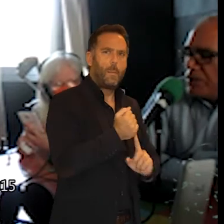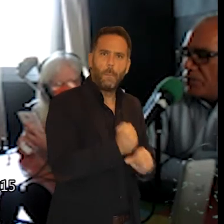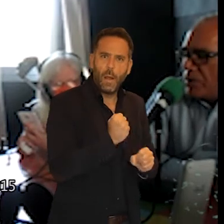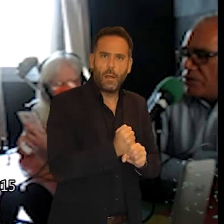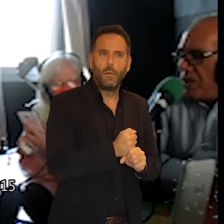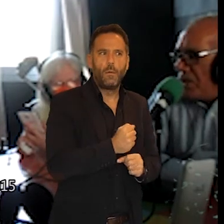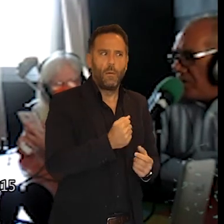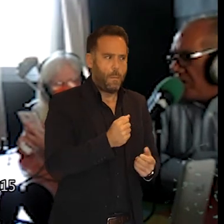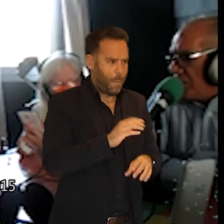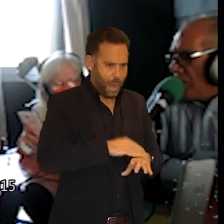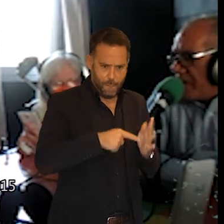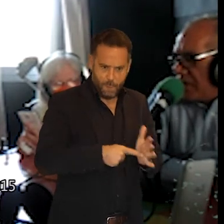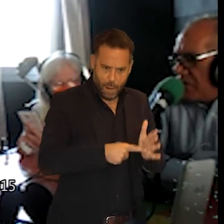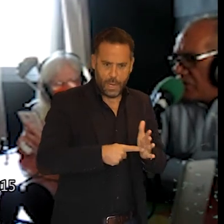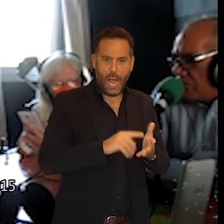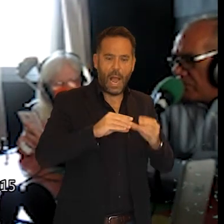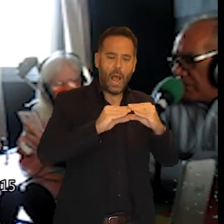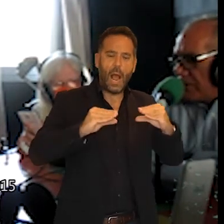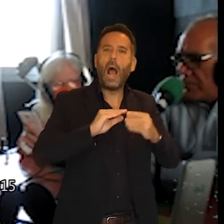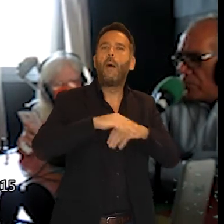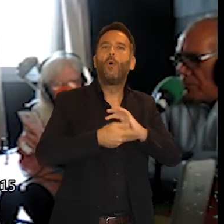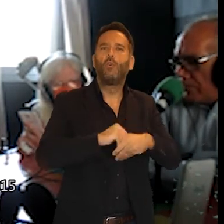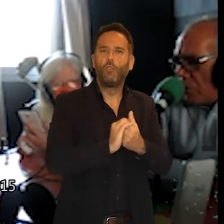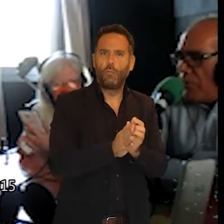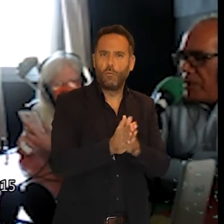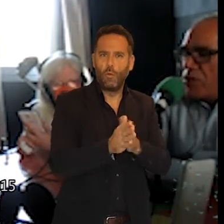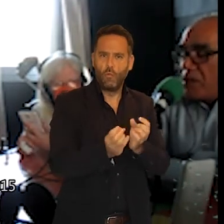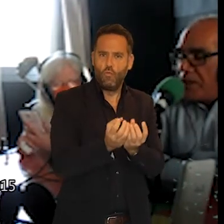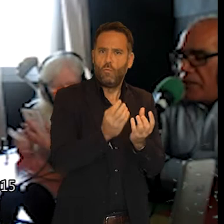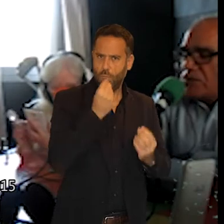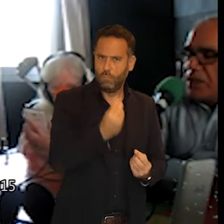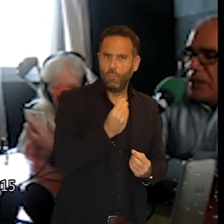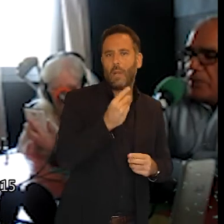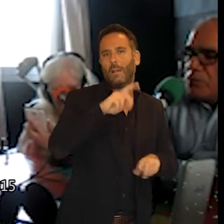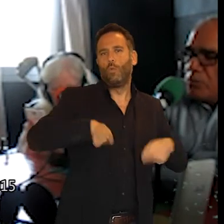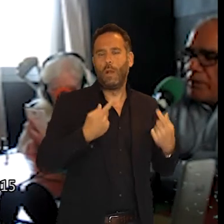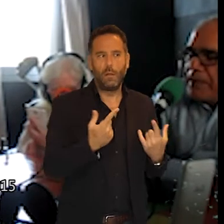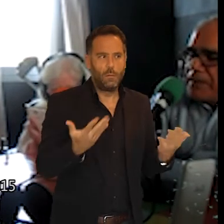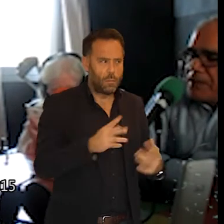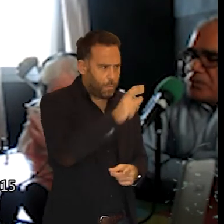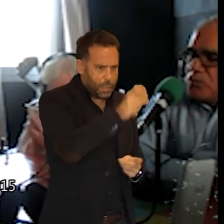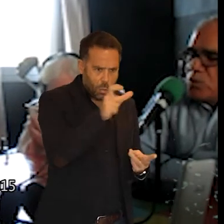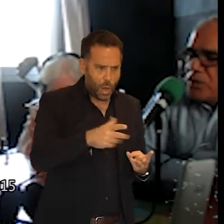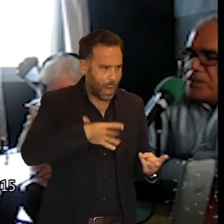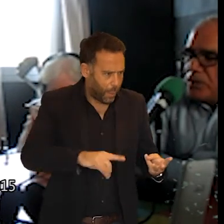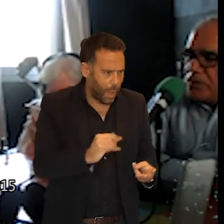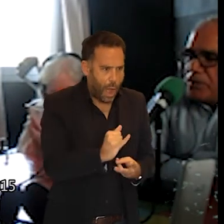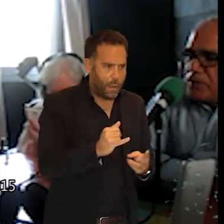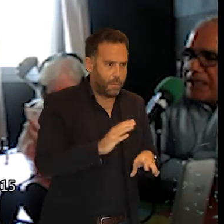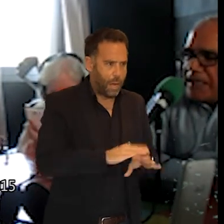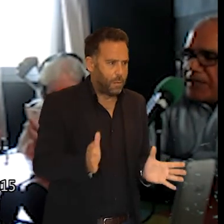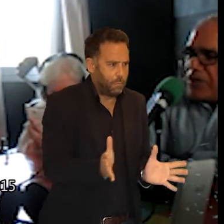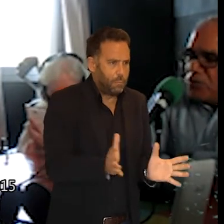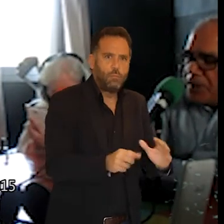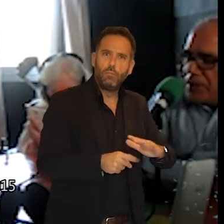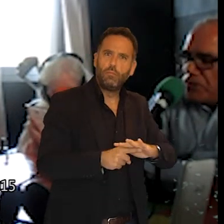uh-huh, un empleo adecuado para las personas que tenían todas esas capacidades y desarrollarlas. Uh-huh. Y entonces,